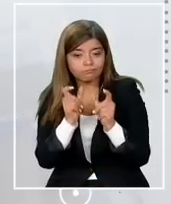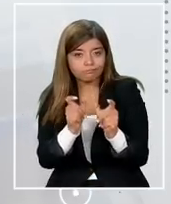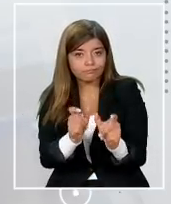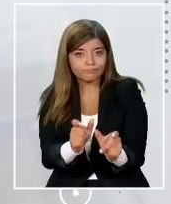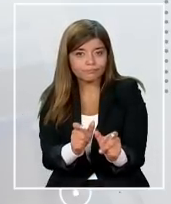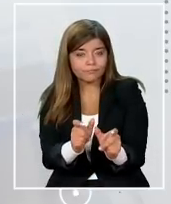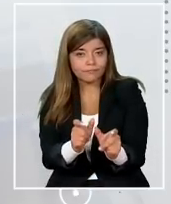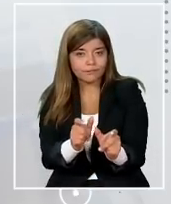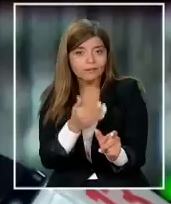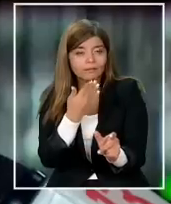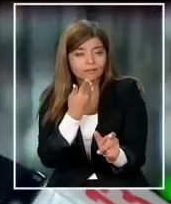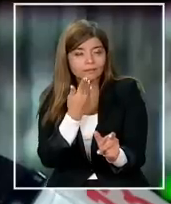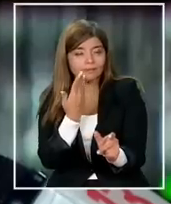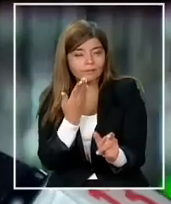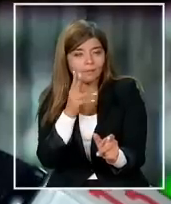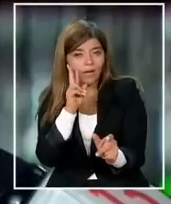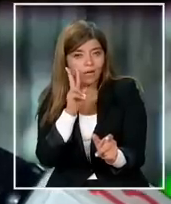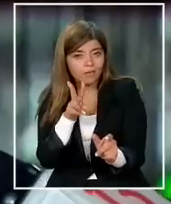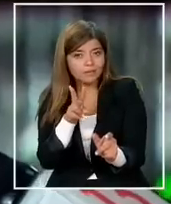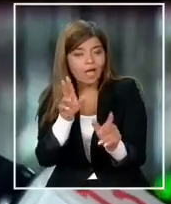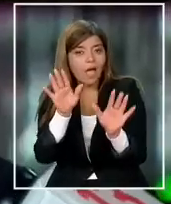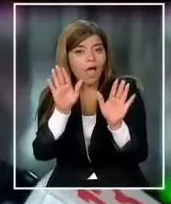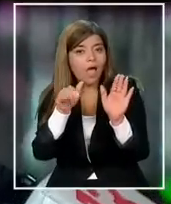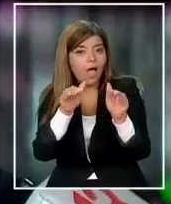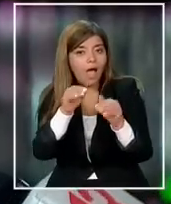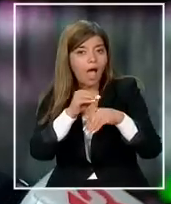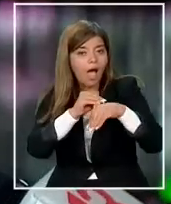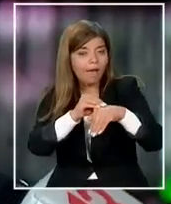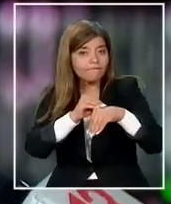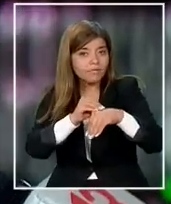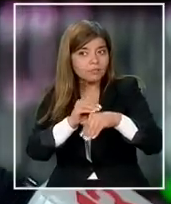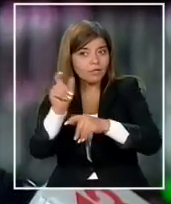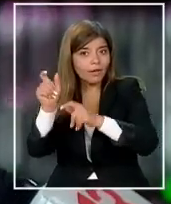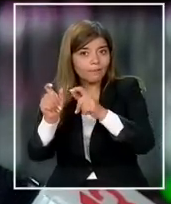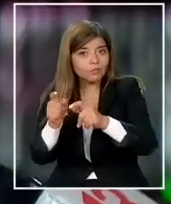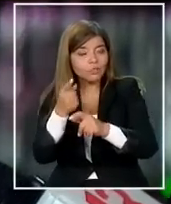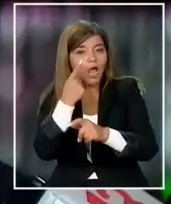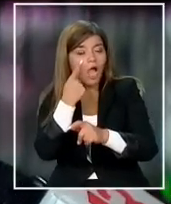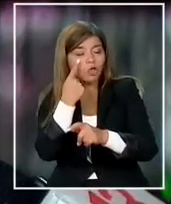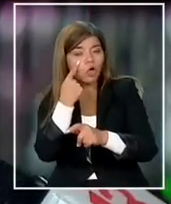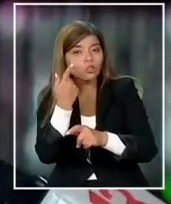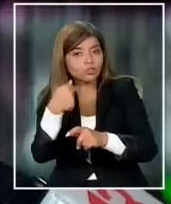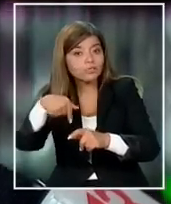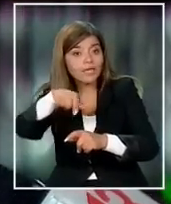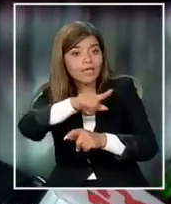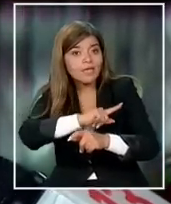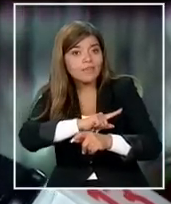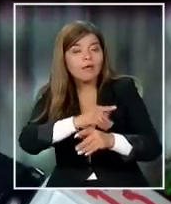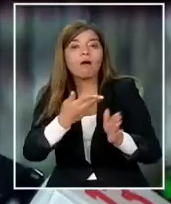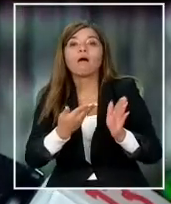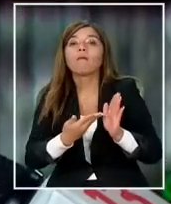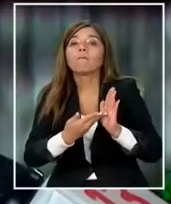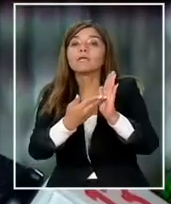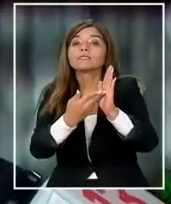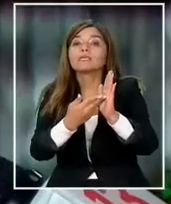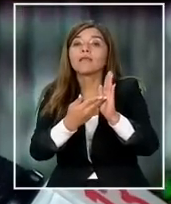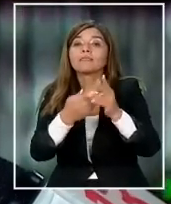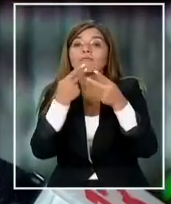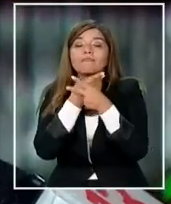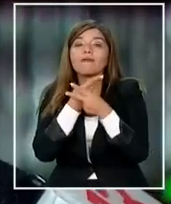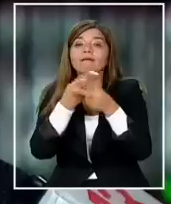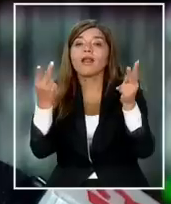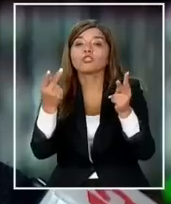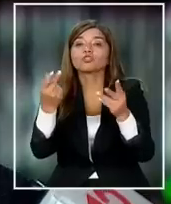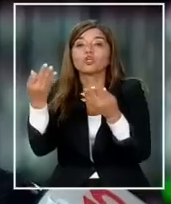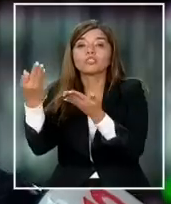y también un llamado a estos contribuyentes que son bien conocido para efectos de que presenten sus declaraciones de renta y